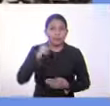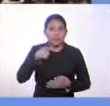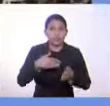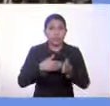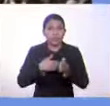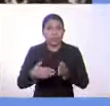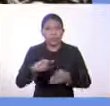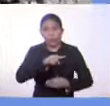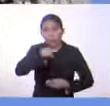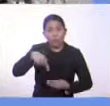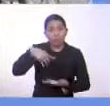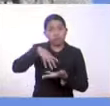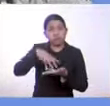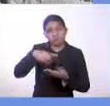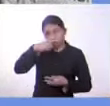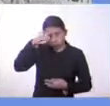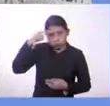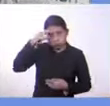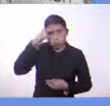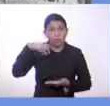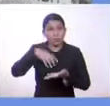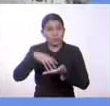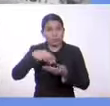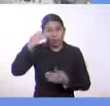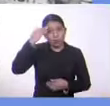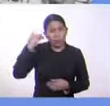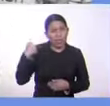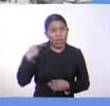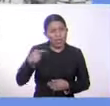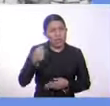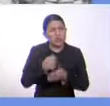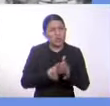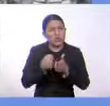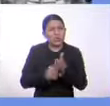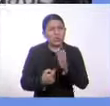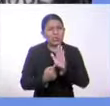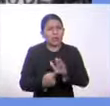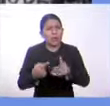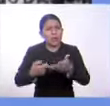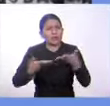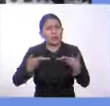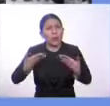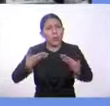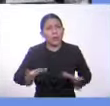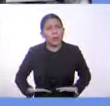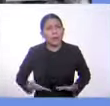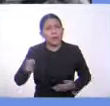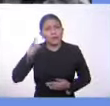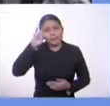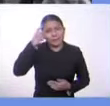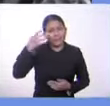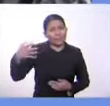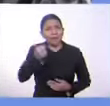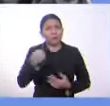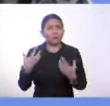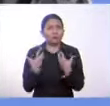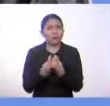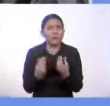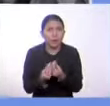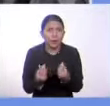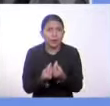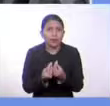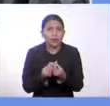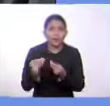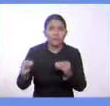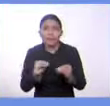obrero y como el movimiento feminista nos refleja y nos revela que los derechos humanos son conquistas sociales. La